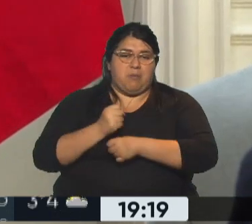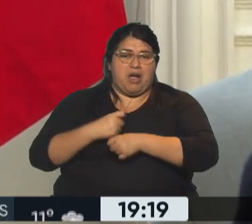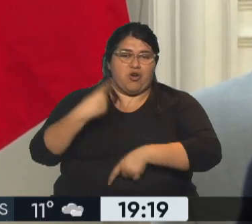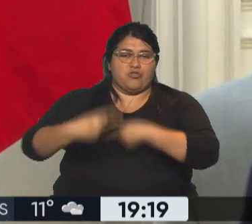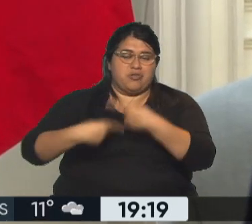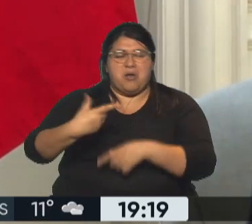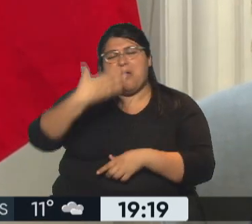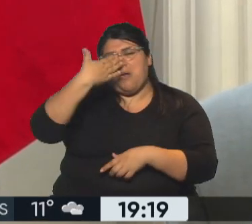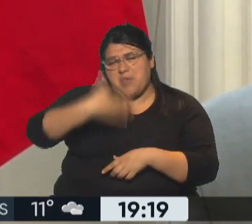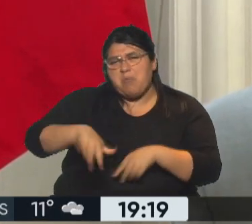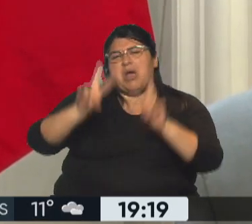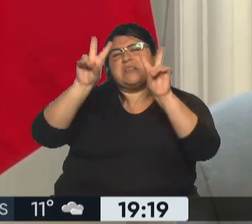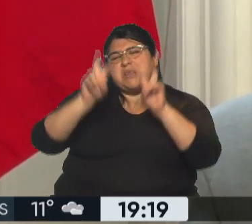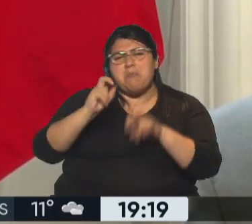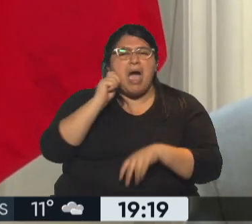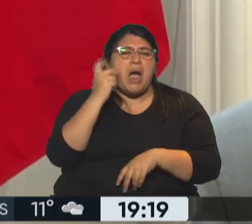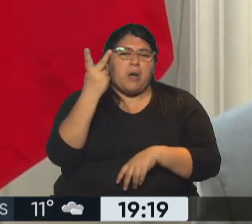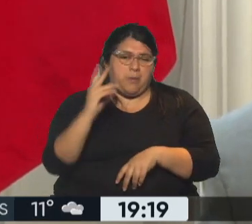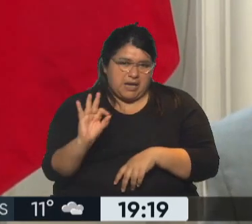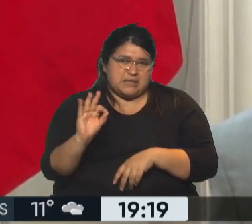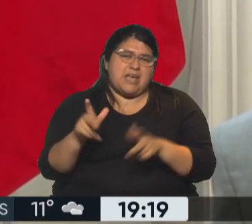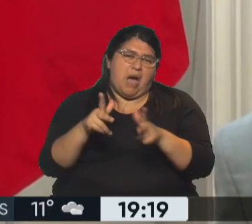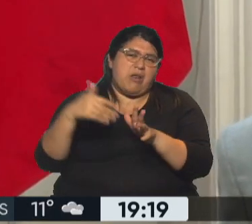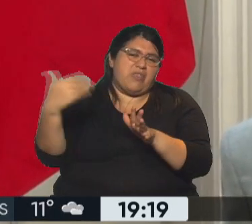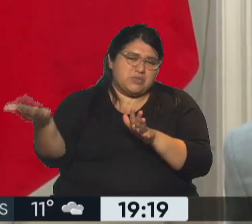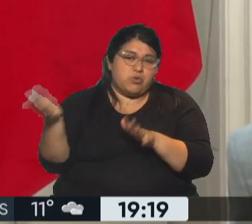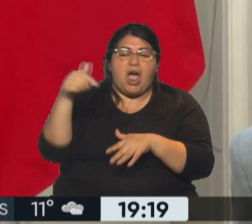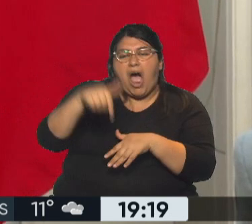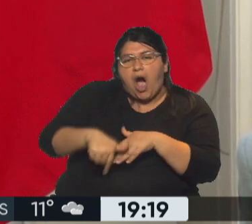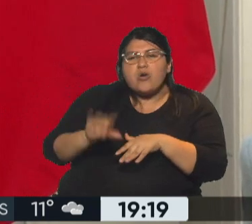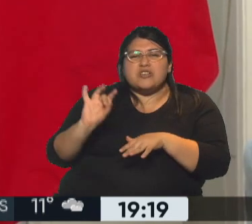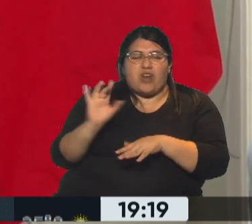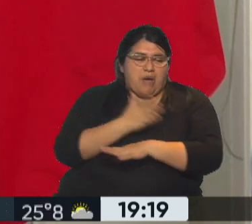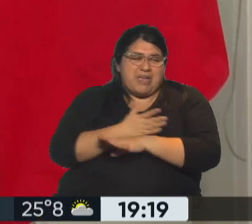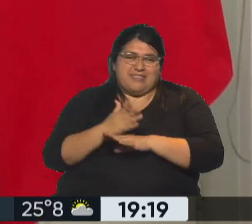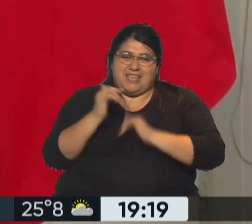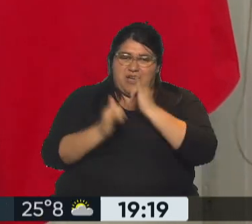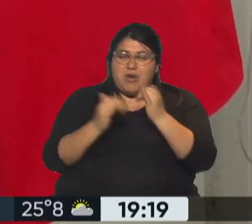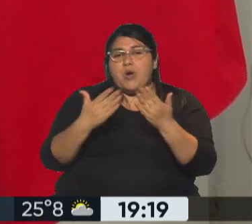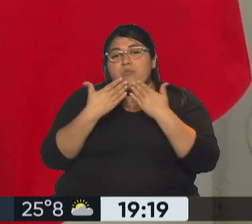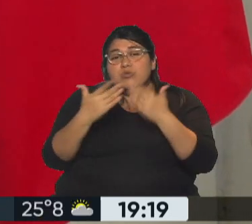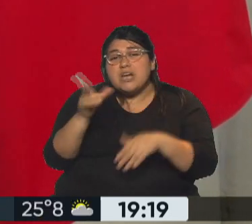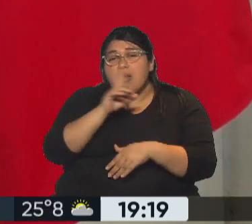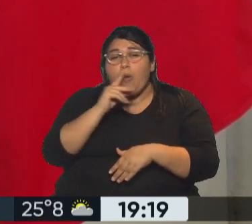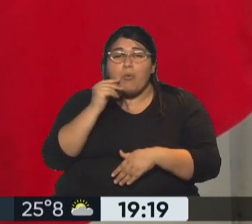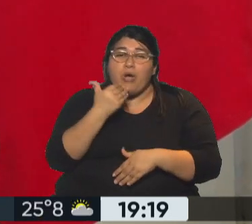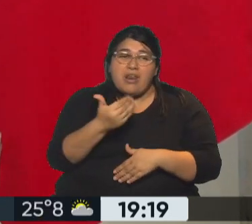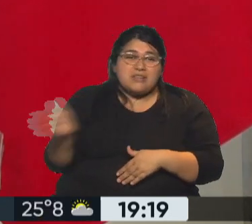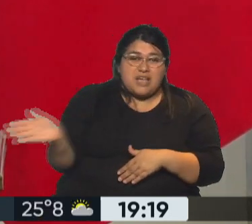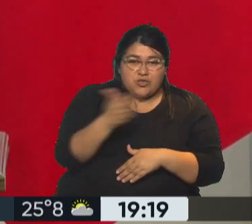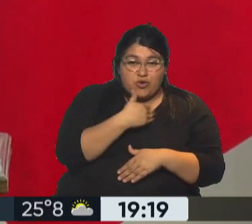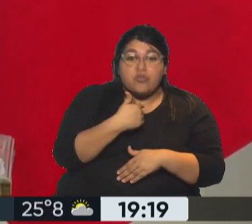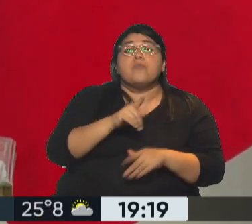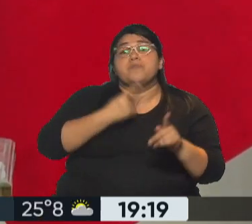Ya después hablaremos del G20. Por ahora solo puedo hablar de expectativas. Gracias a todos y todas por estar. Sé que hay